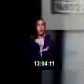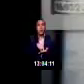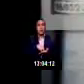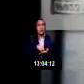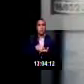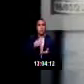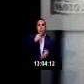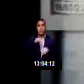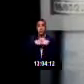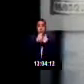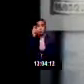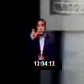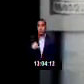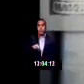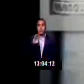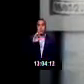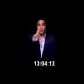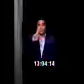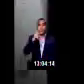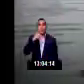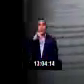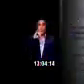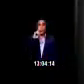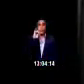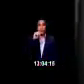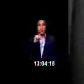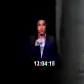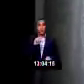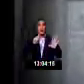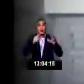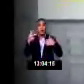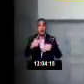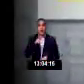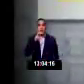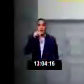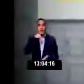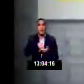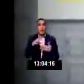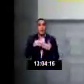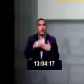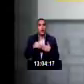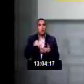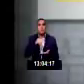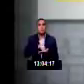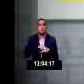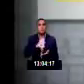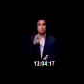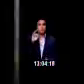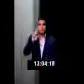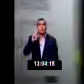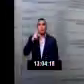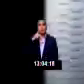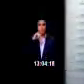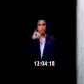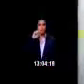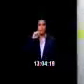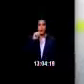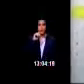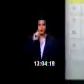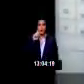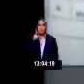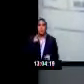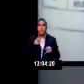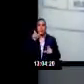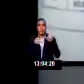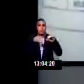dice: asambleísta Franklin Calderón, y un sexto cheque por $20,000. Solo registra Franklin Calderón. En los allanamientos,